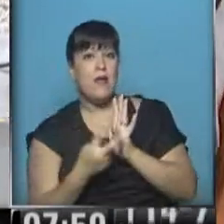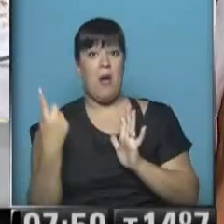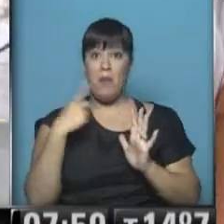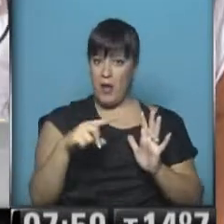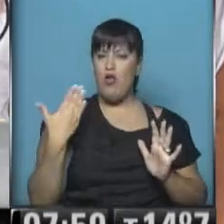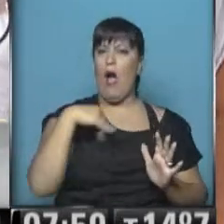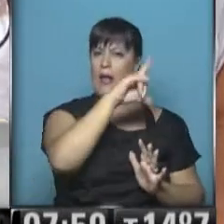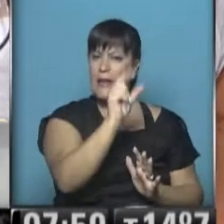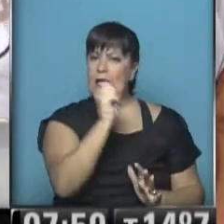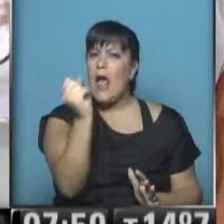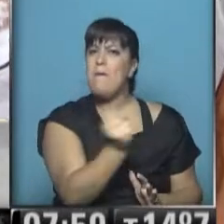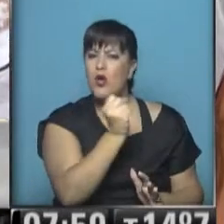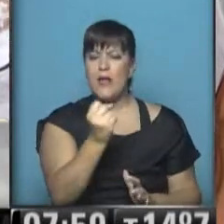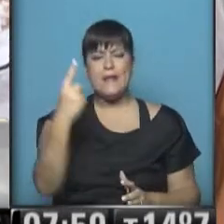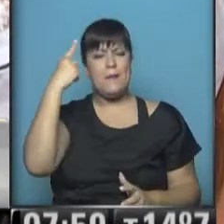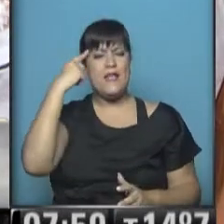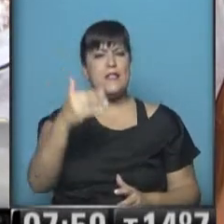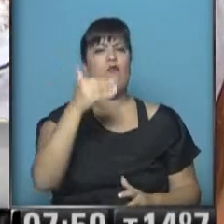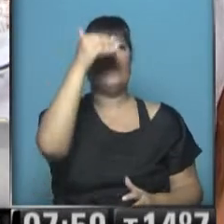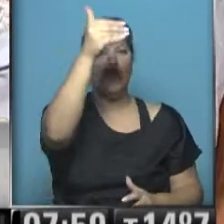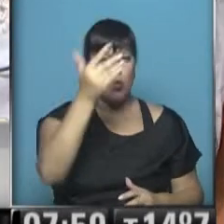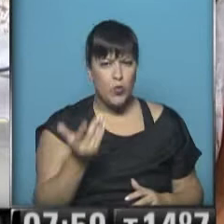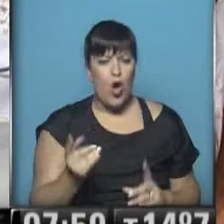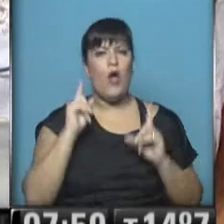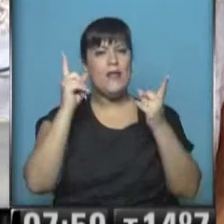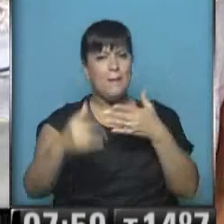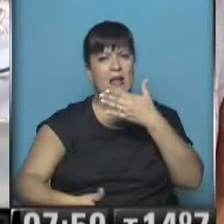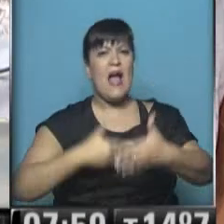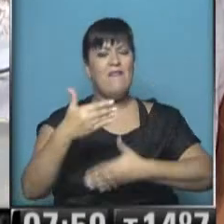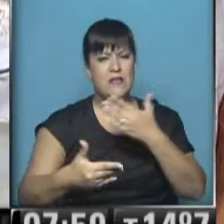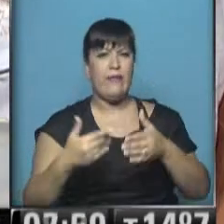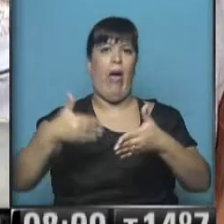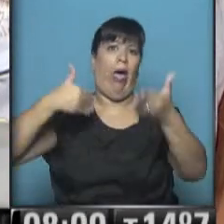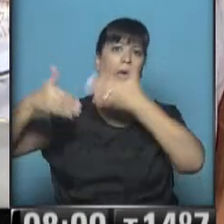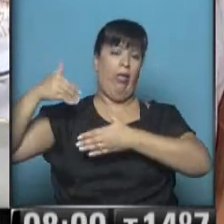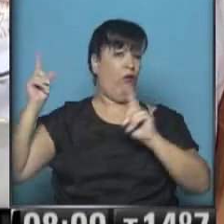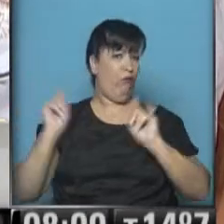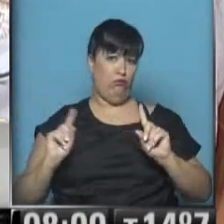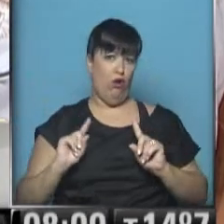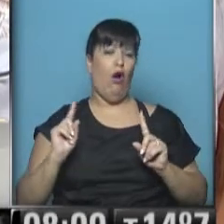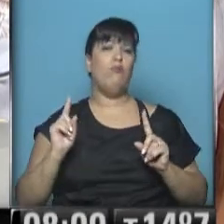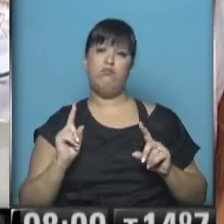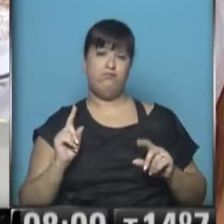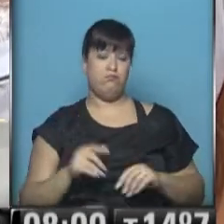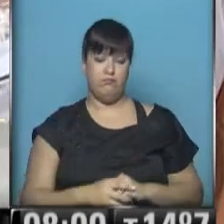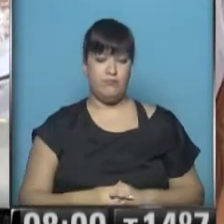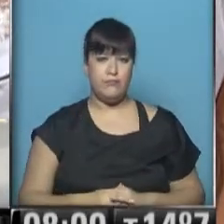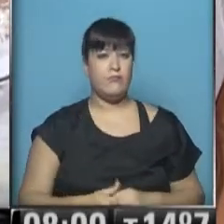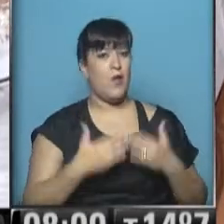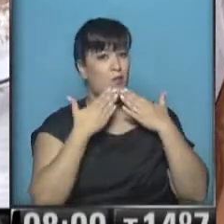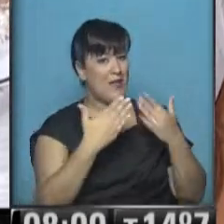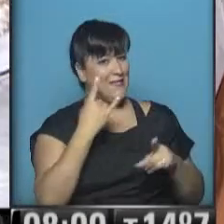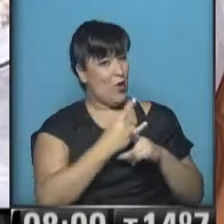separan mirando para adelante y aquí avanzando y no retrocediendo sí y guardándose en lo que siempre